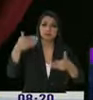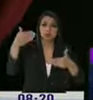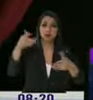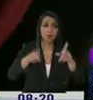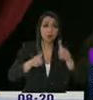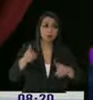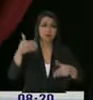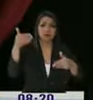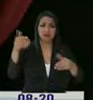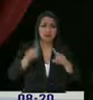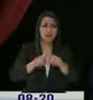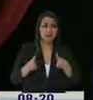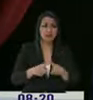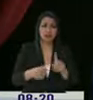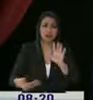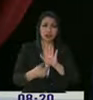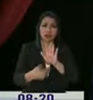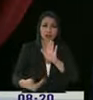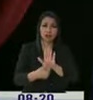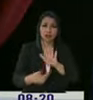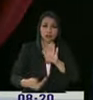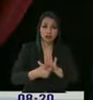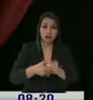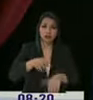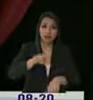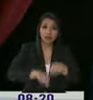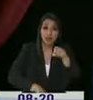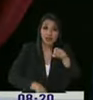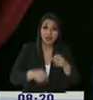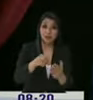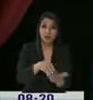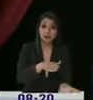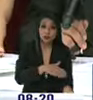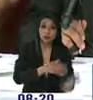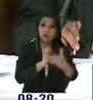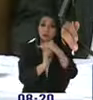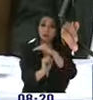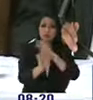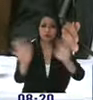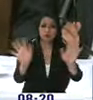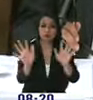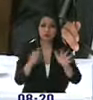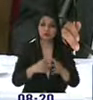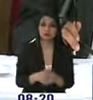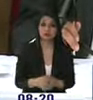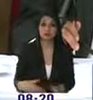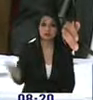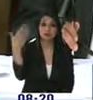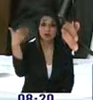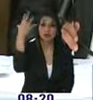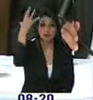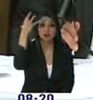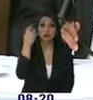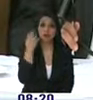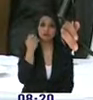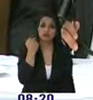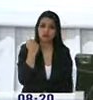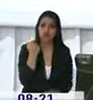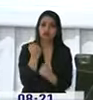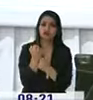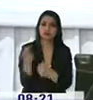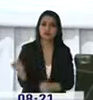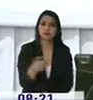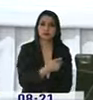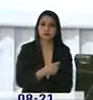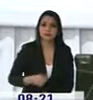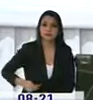otra naturaleza quieran afectar el proyecto Metro. El alcalde Rodas ofreció su apoyo y colaboración al presidente de